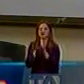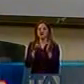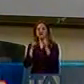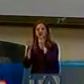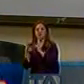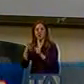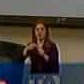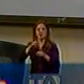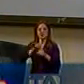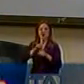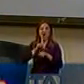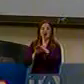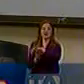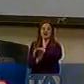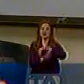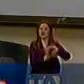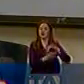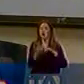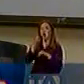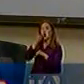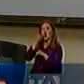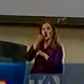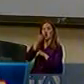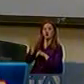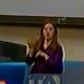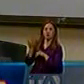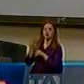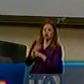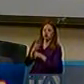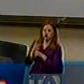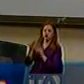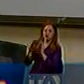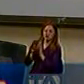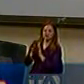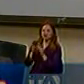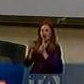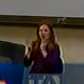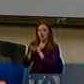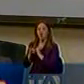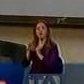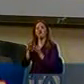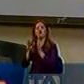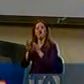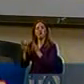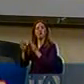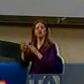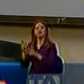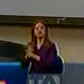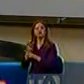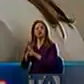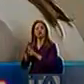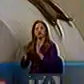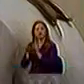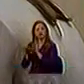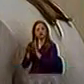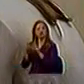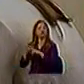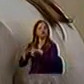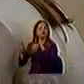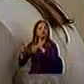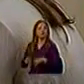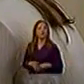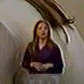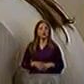eficientes. Básicamente porque es cómodo mantenerse en un esquema productivo tradicional con el uso de este combustible. Sus